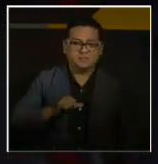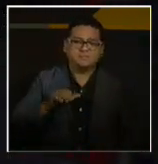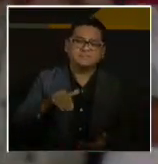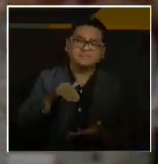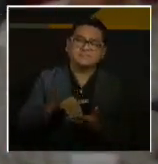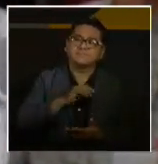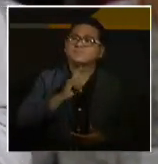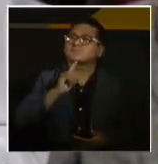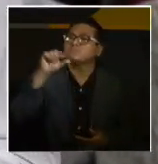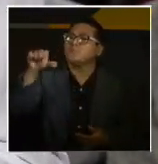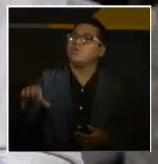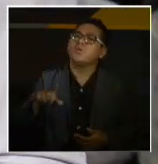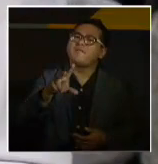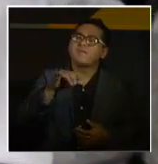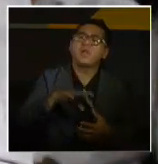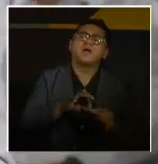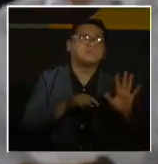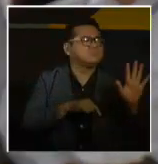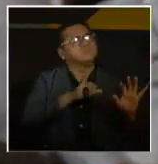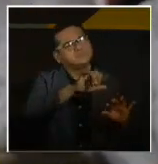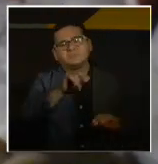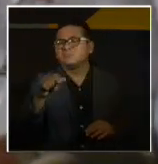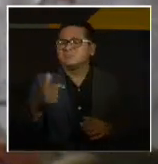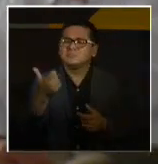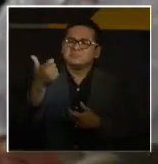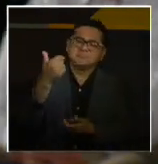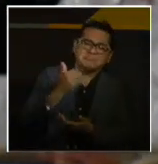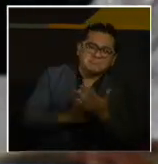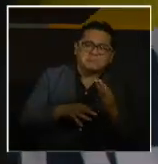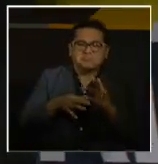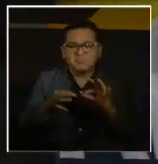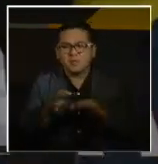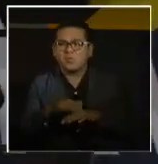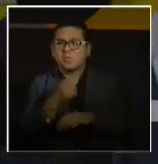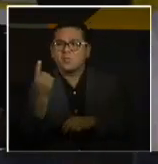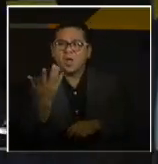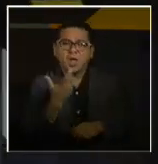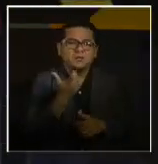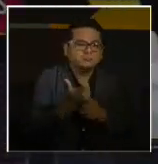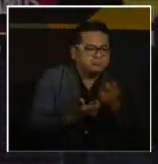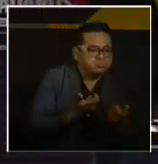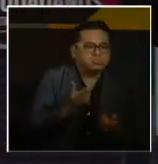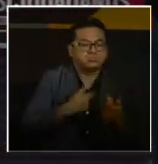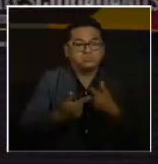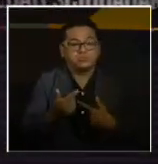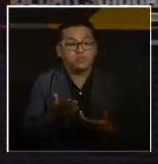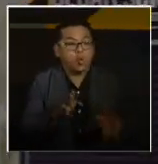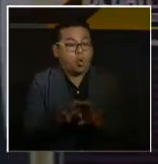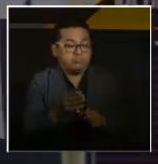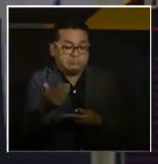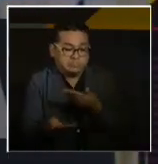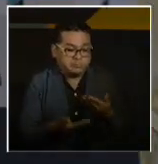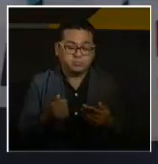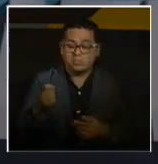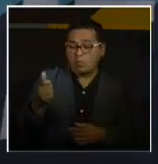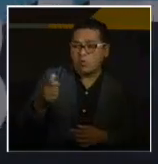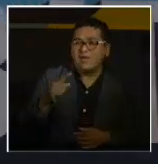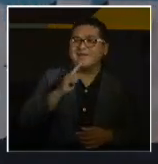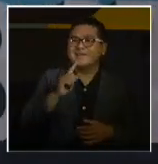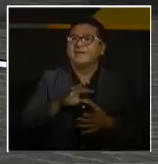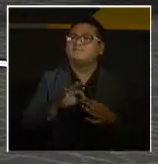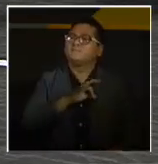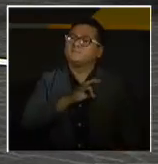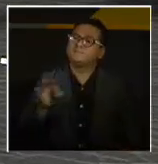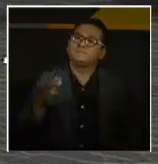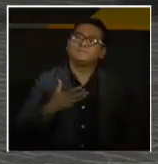Mérida, que me digan, oye Vila, aquí sí, aquí no, sube, le baja, explícanos por qué estás haciendo este gasto o por qué aquí vas a gastar tan poco y que